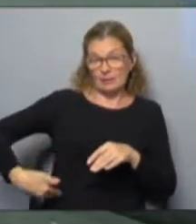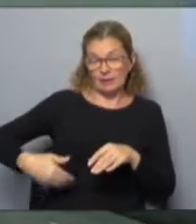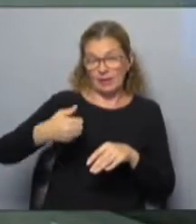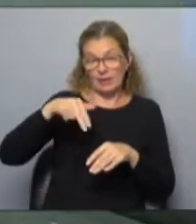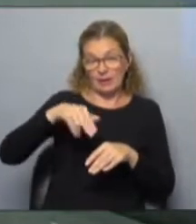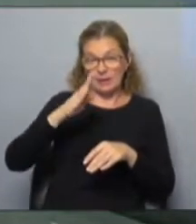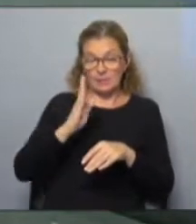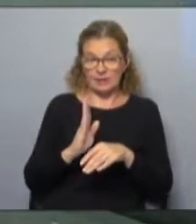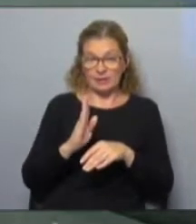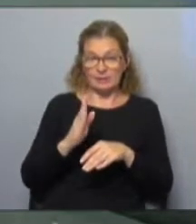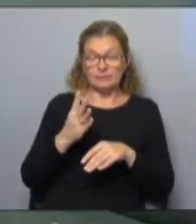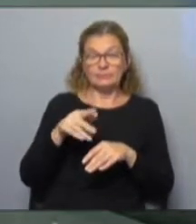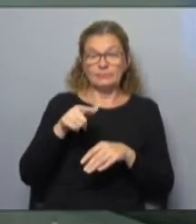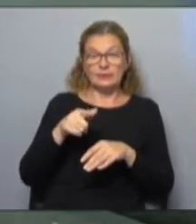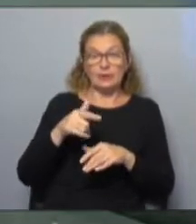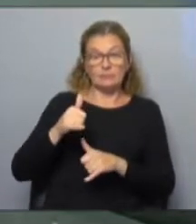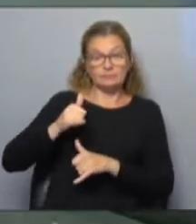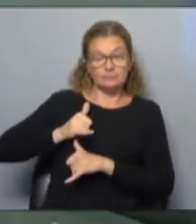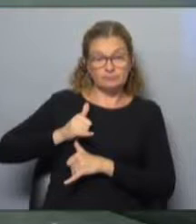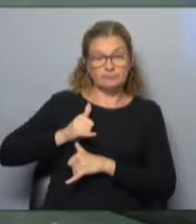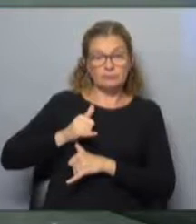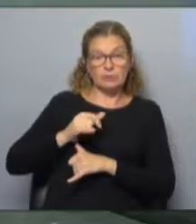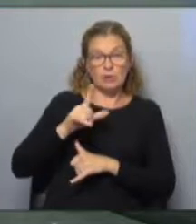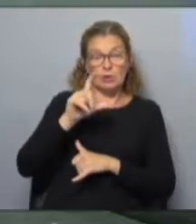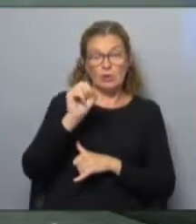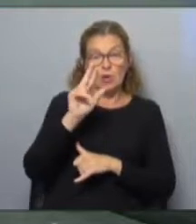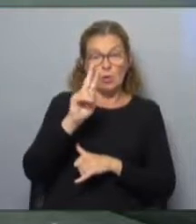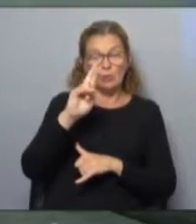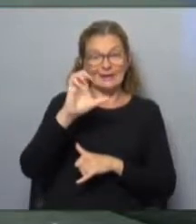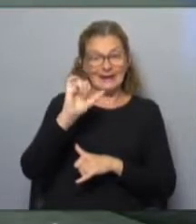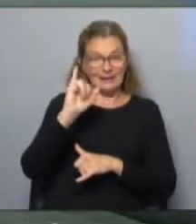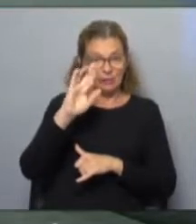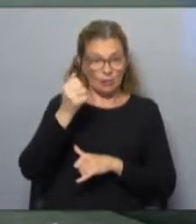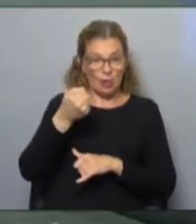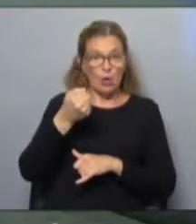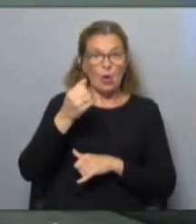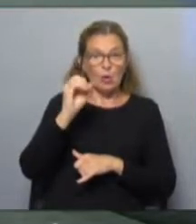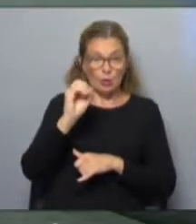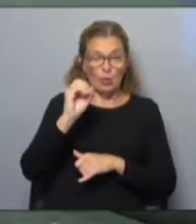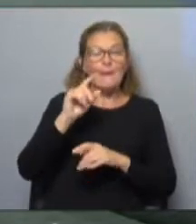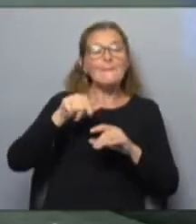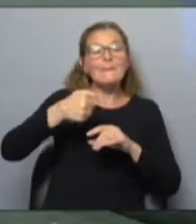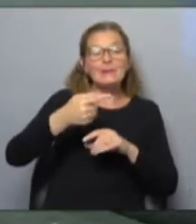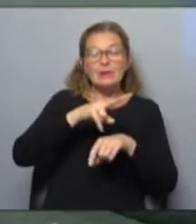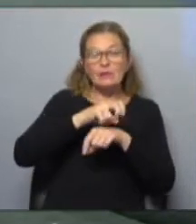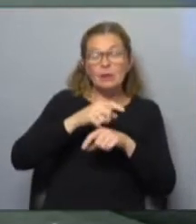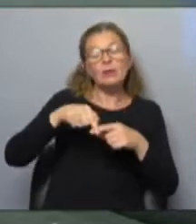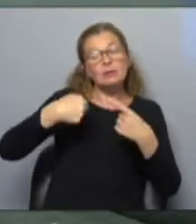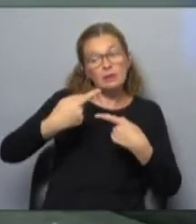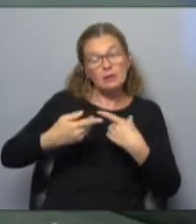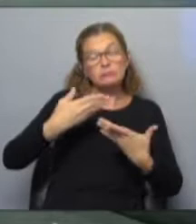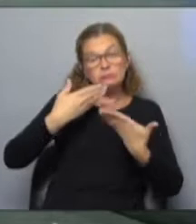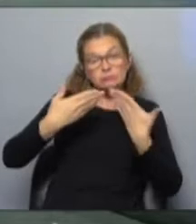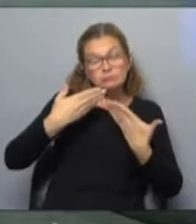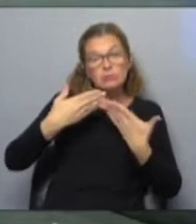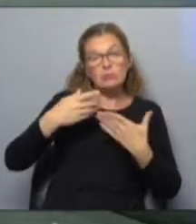ANP, que es integrante de Cabildo Abierto, Daniel Loureiro, y mañana el fiscal va a seguir indagando testigos y